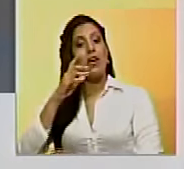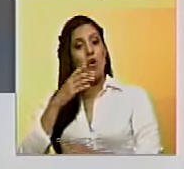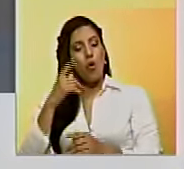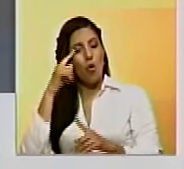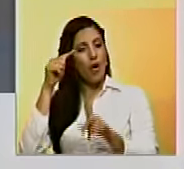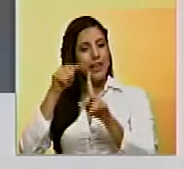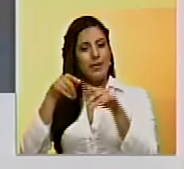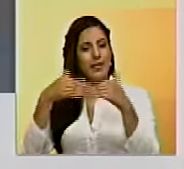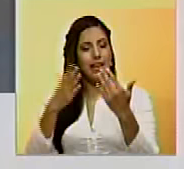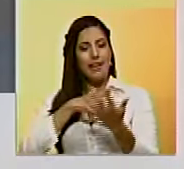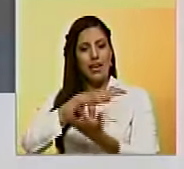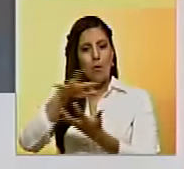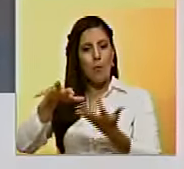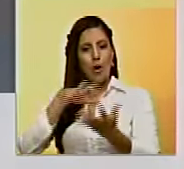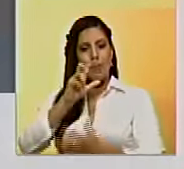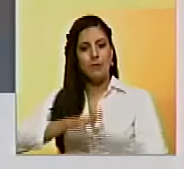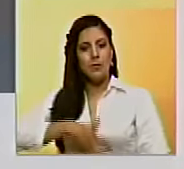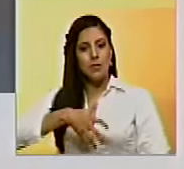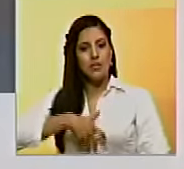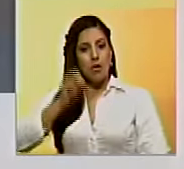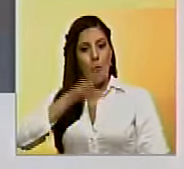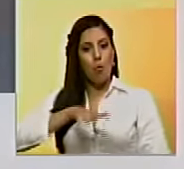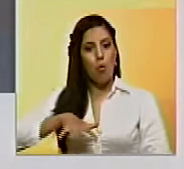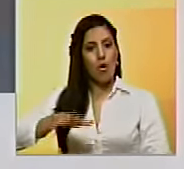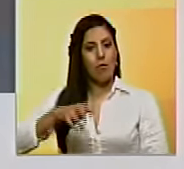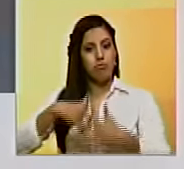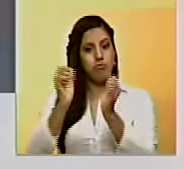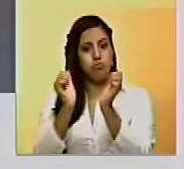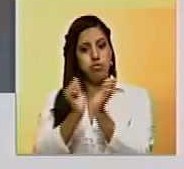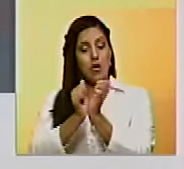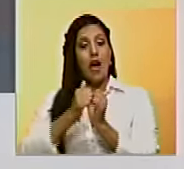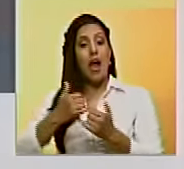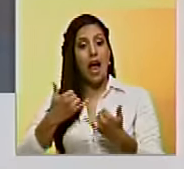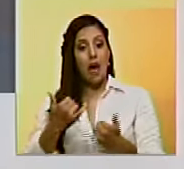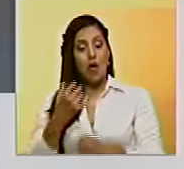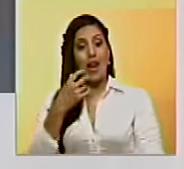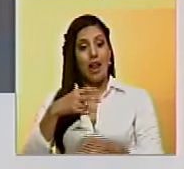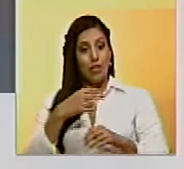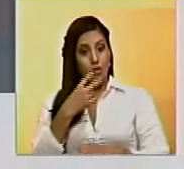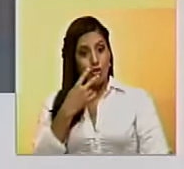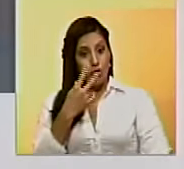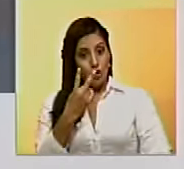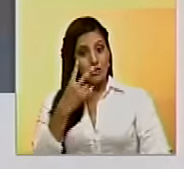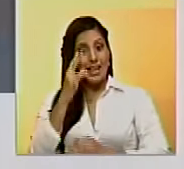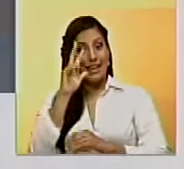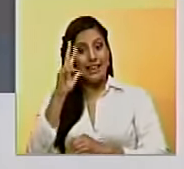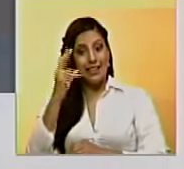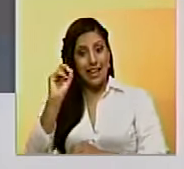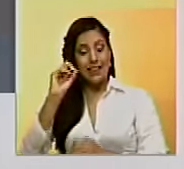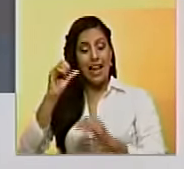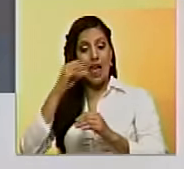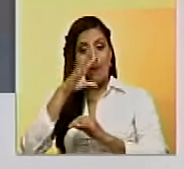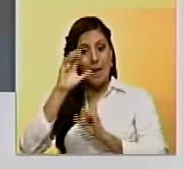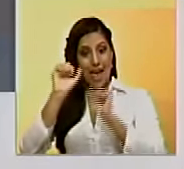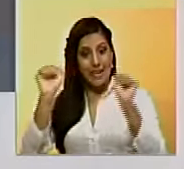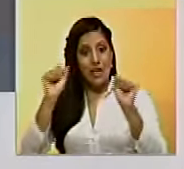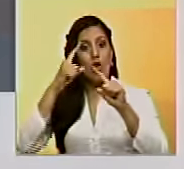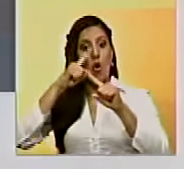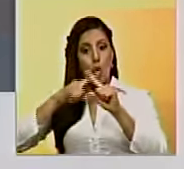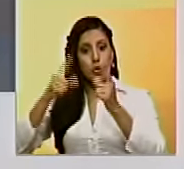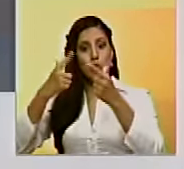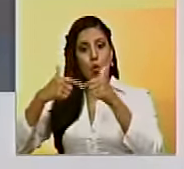con el objetivo de gener malestar en el pueblo además destacó que a las 2:30 de la mañana se restituyó otro circuito en el